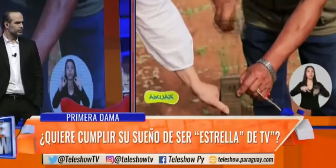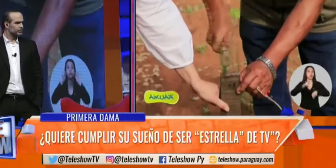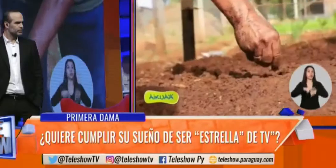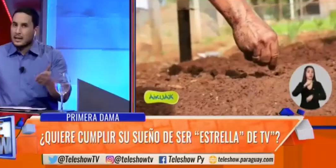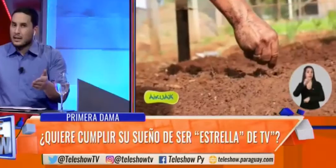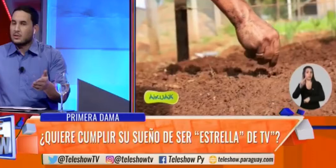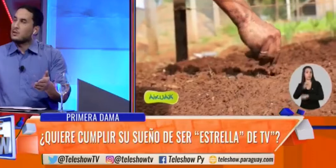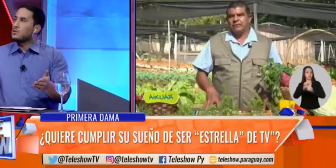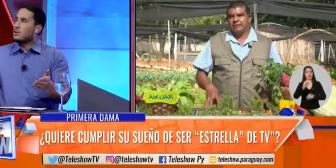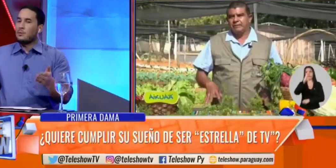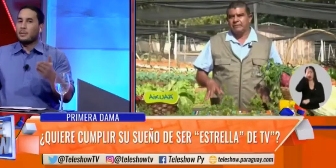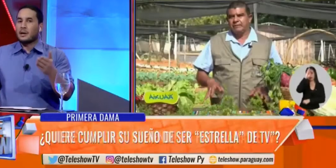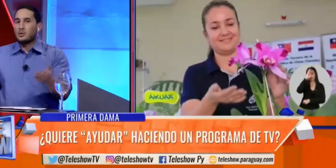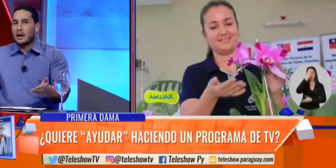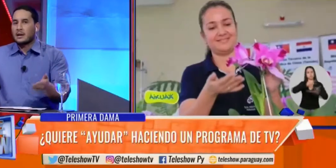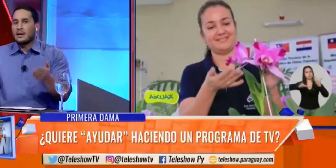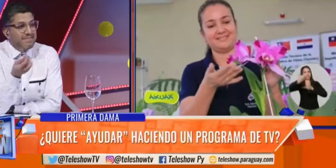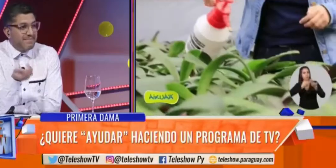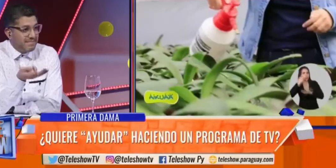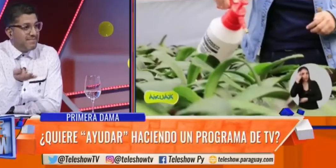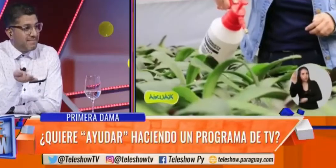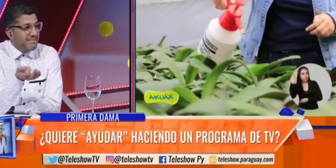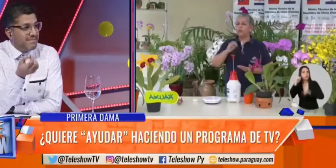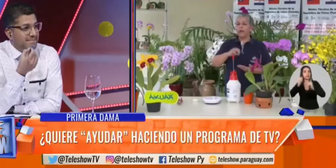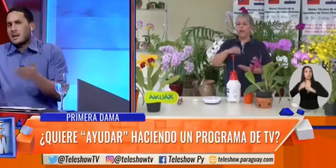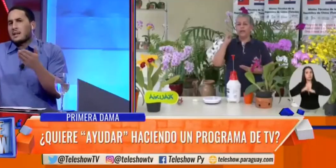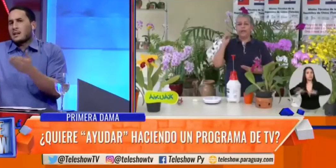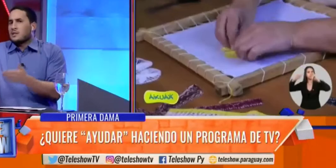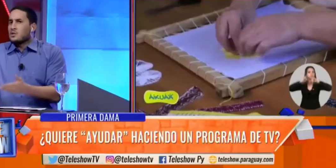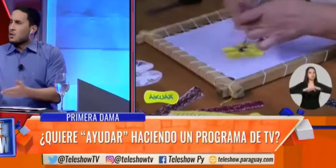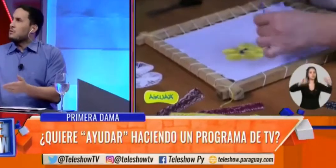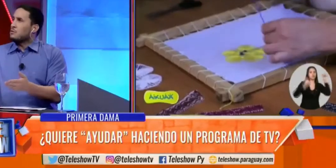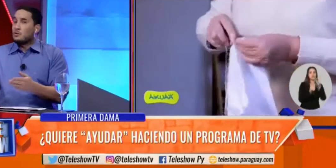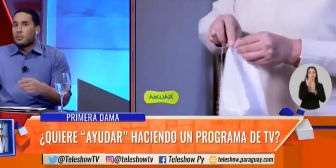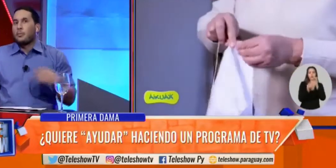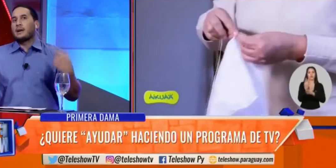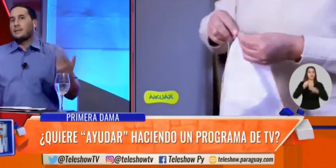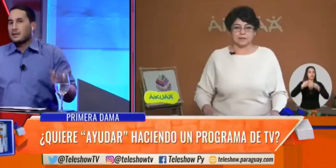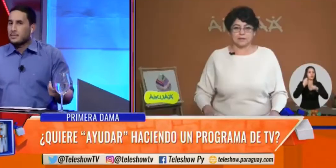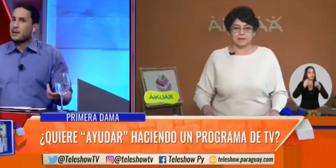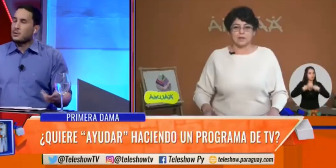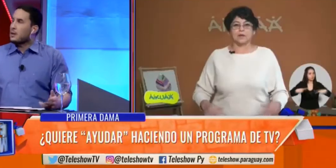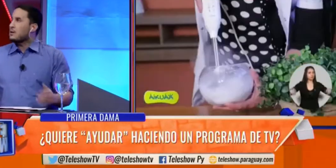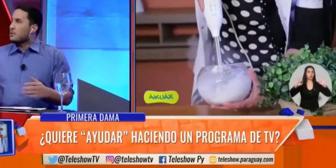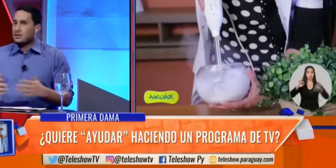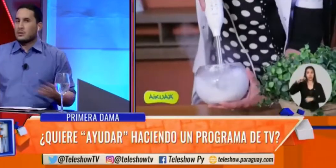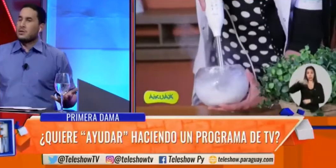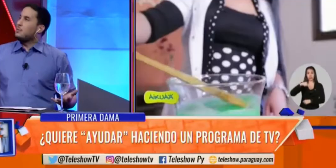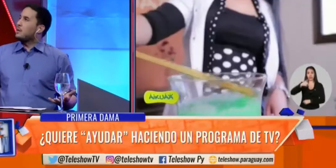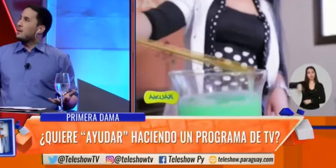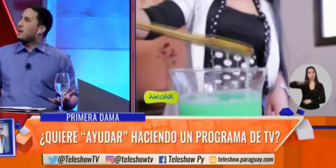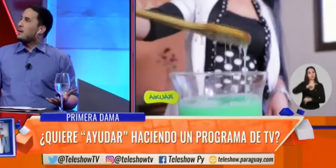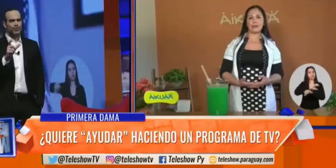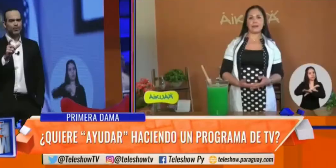más directos, inclusive, como para ayudar y no meterse a la televisión supuestamente para ayudar en una situación